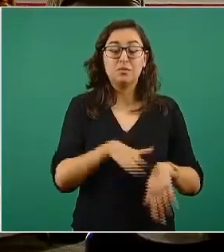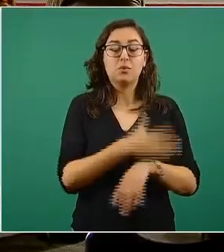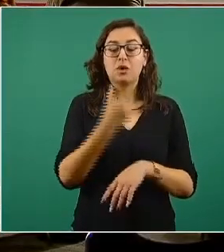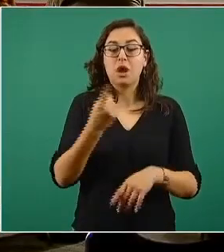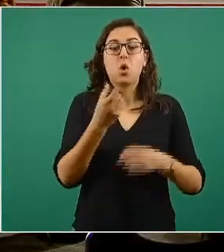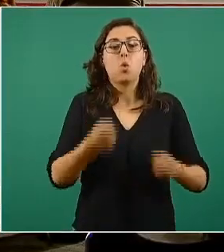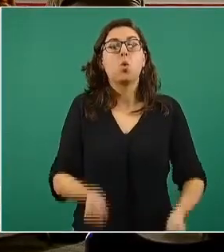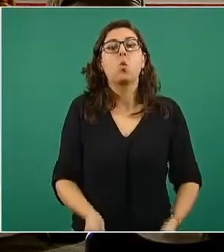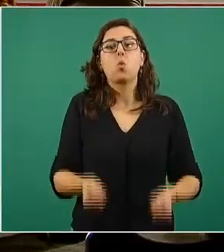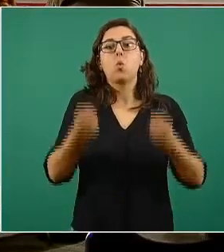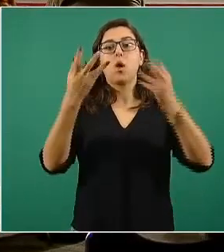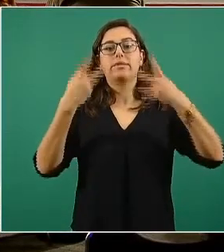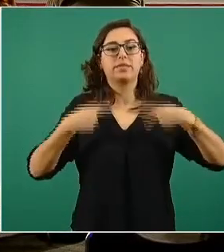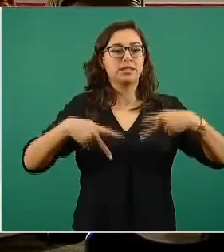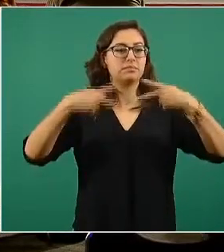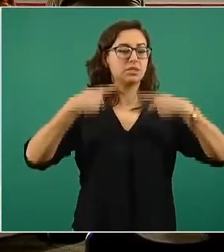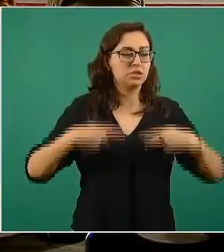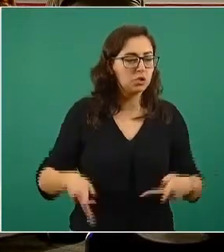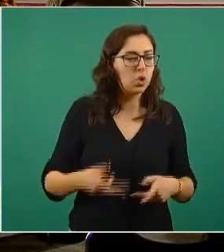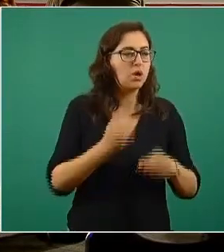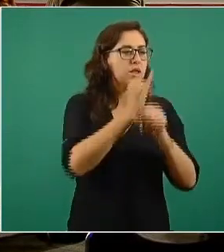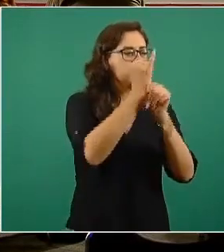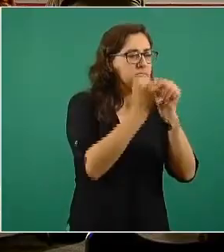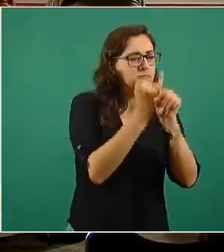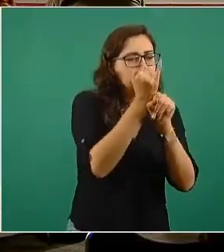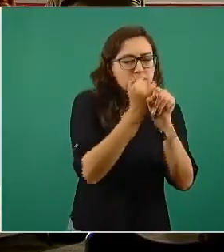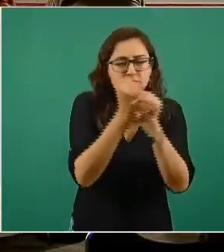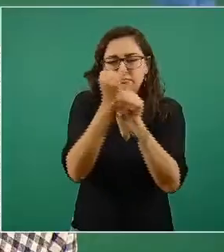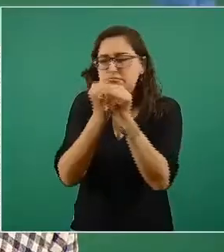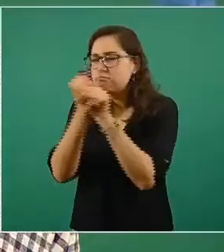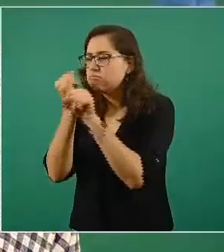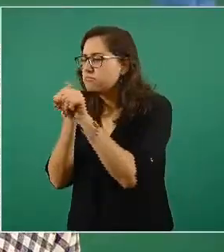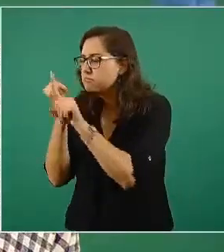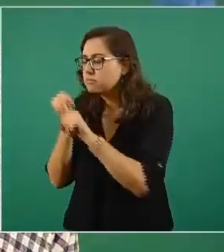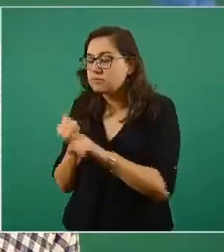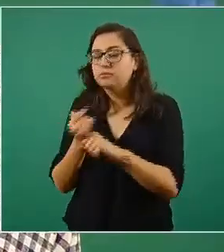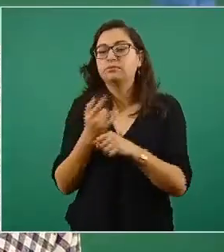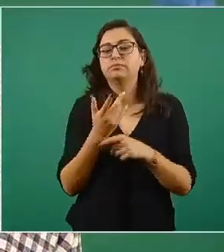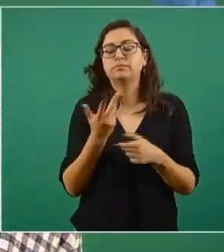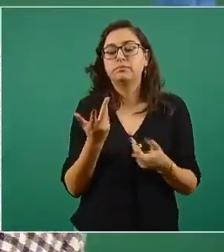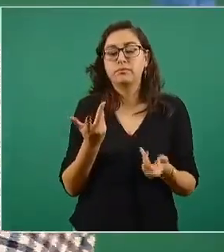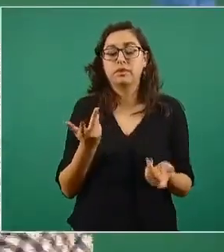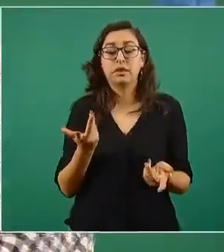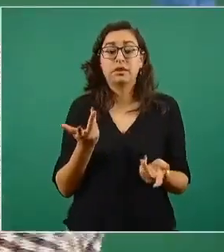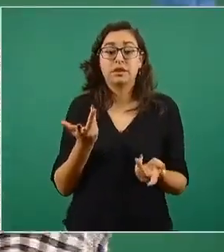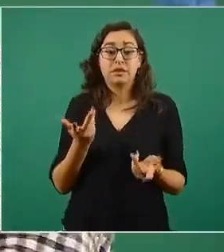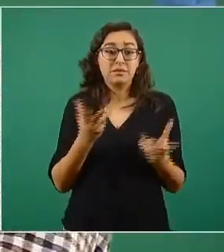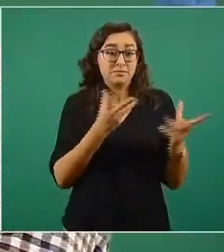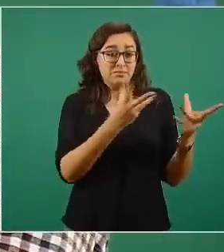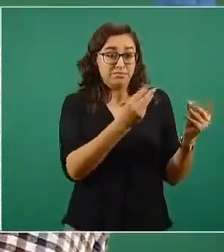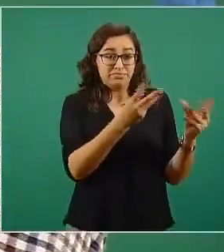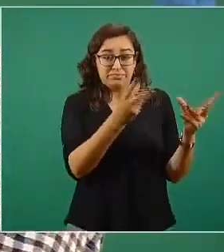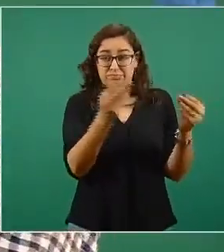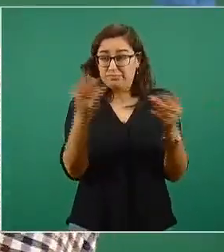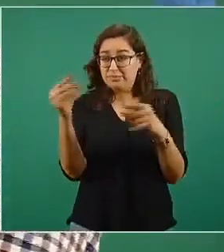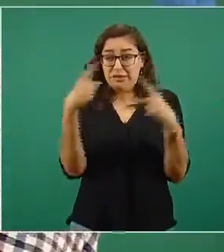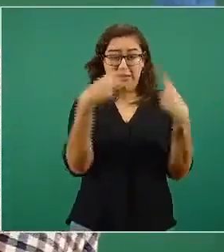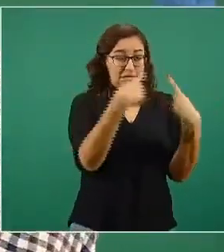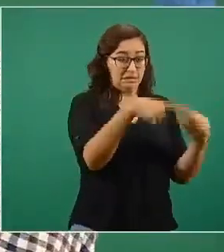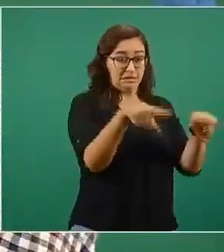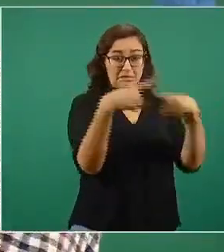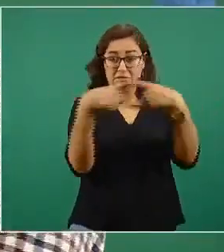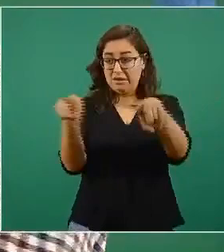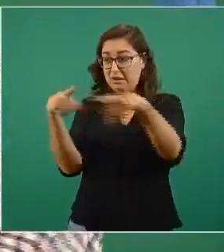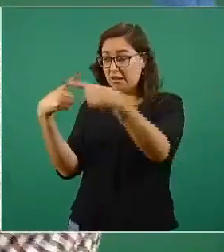poblacionales, de estudios clínicos o de epidemiología clínica o estudios epidemiológicos, y son tantas las variables que a veces